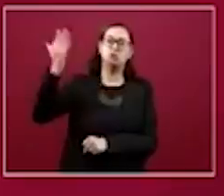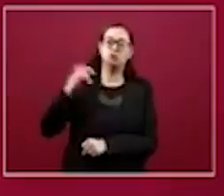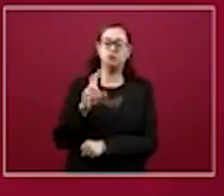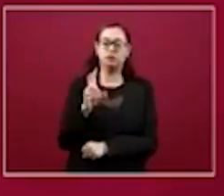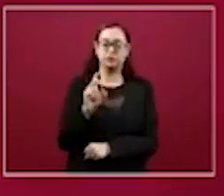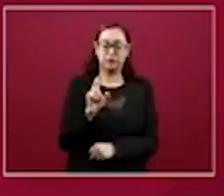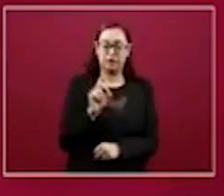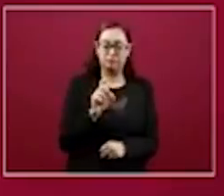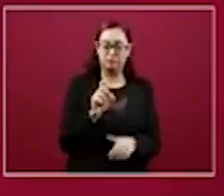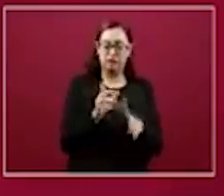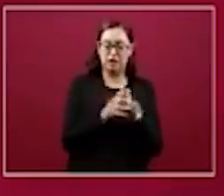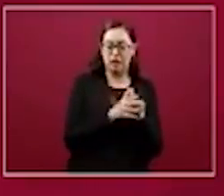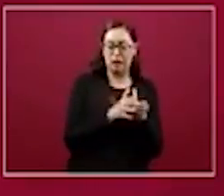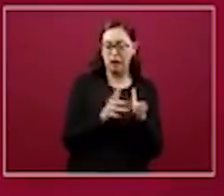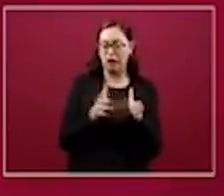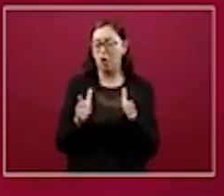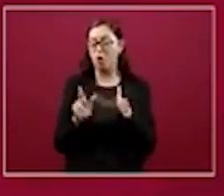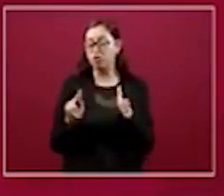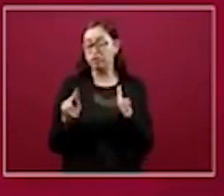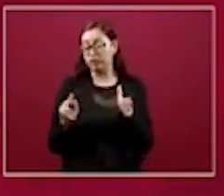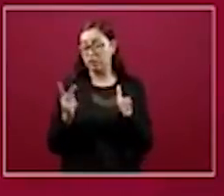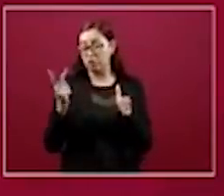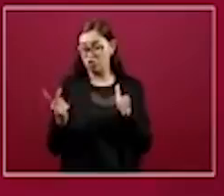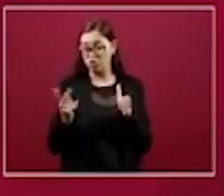hasta el 82,